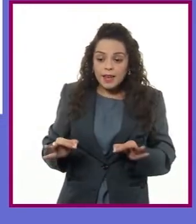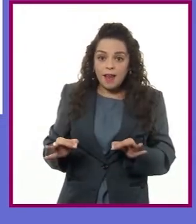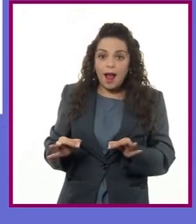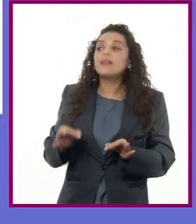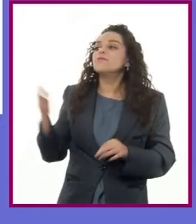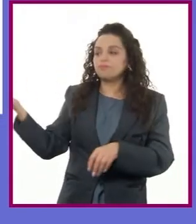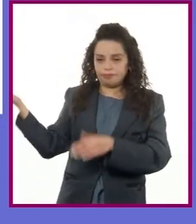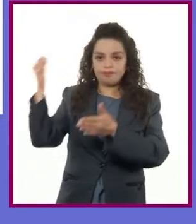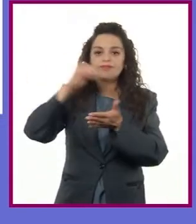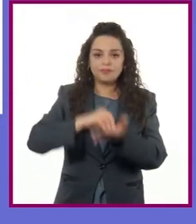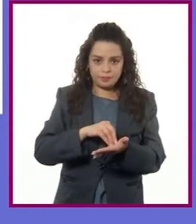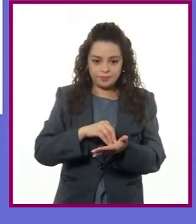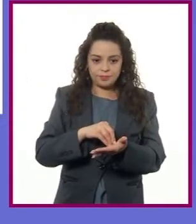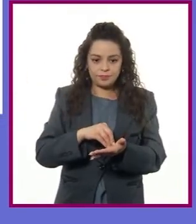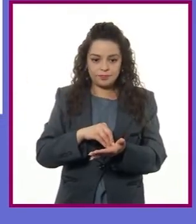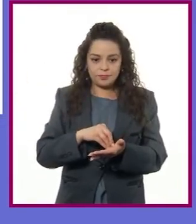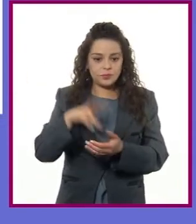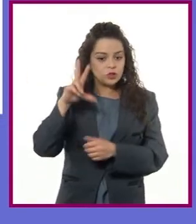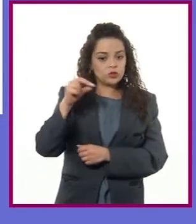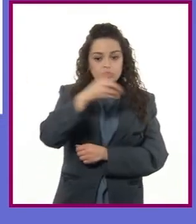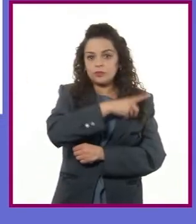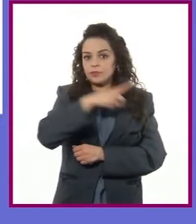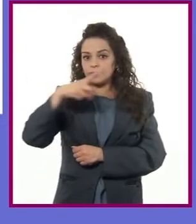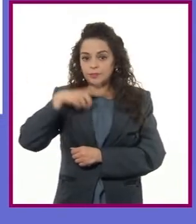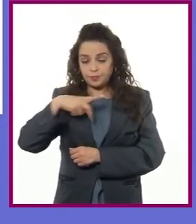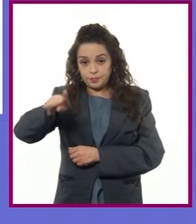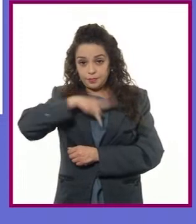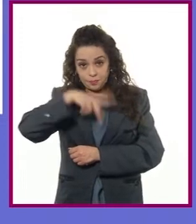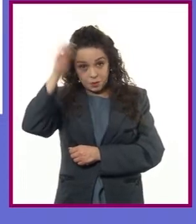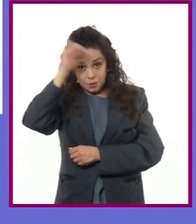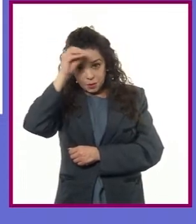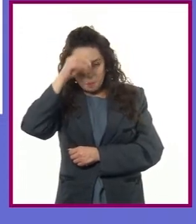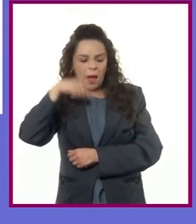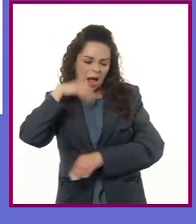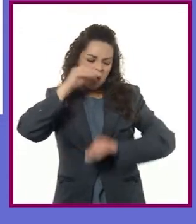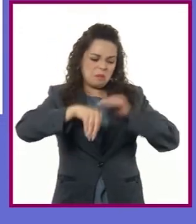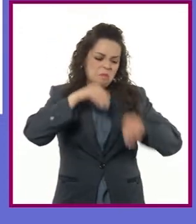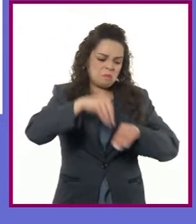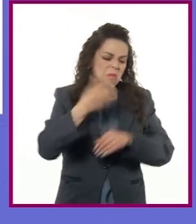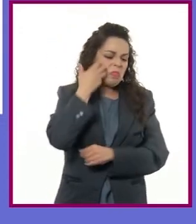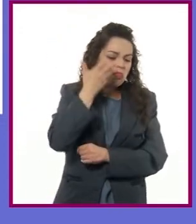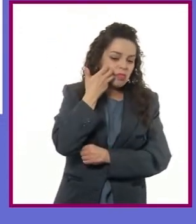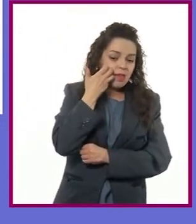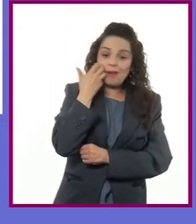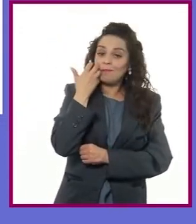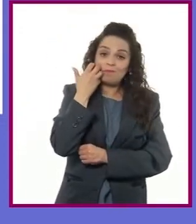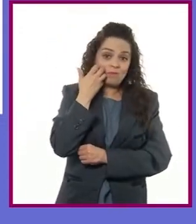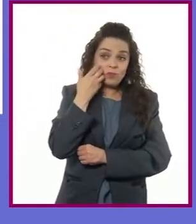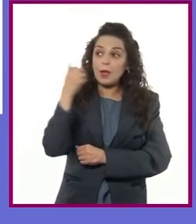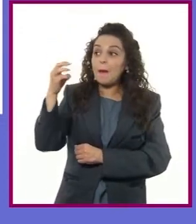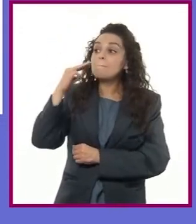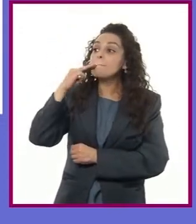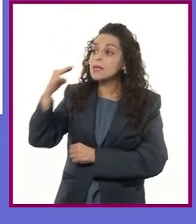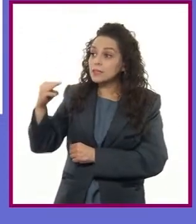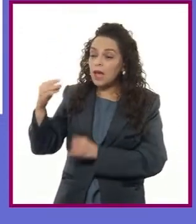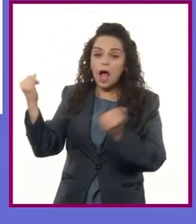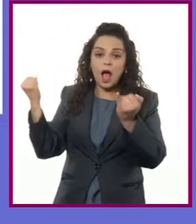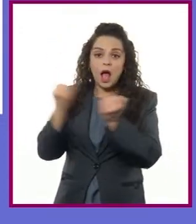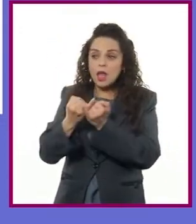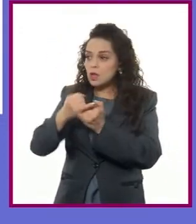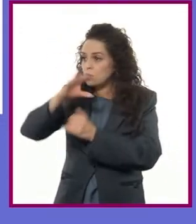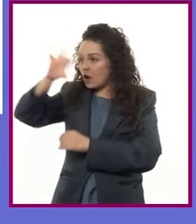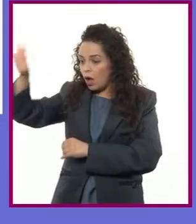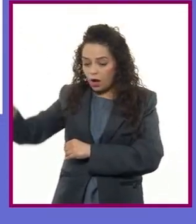se incorporan juicios personales. Se debe transmitir ese mensaje sin